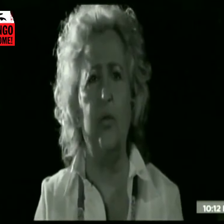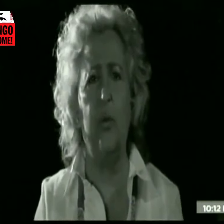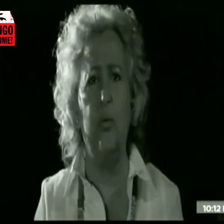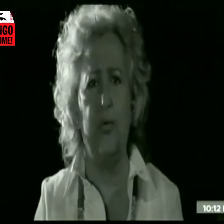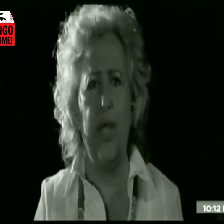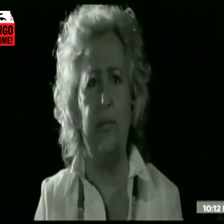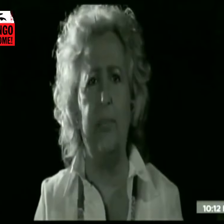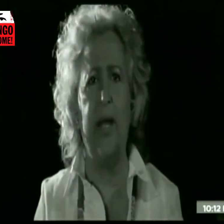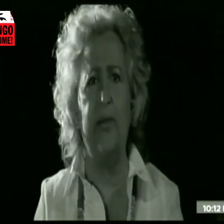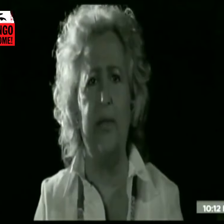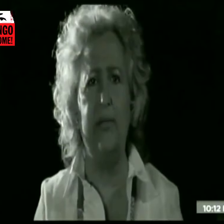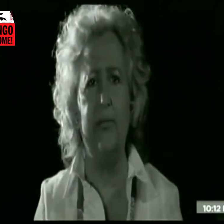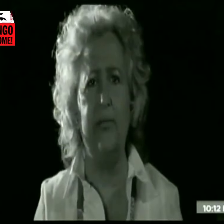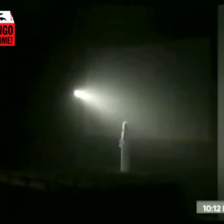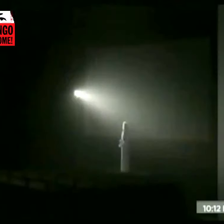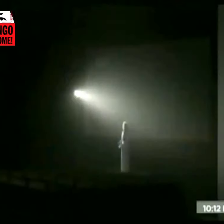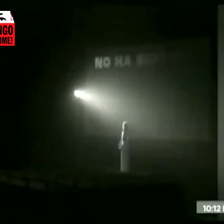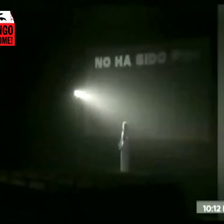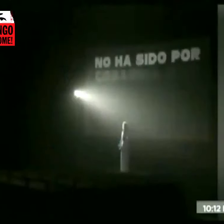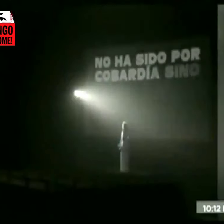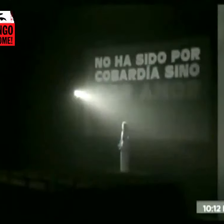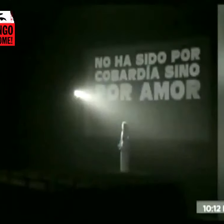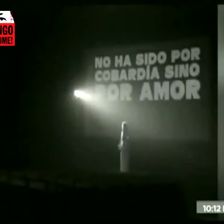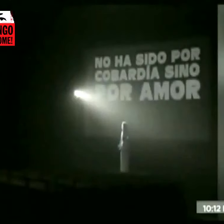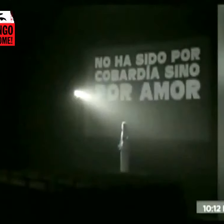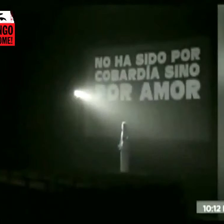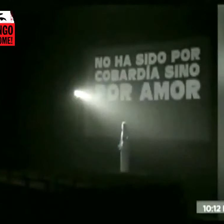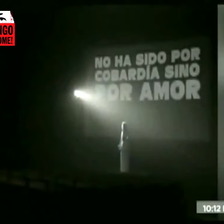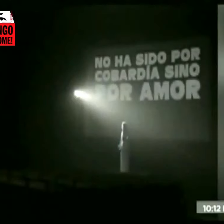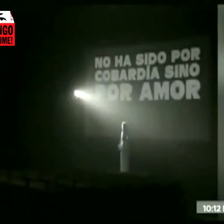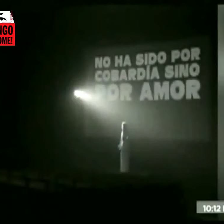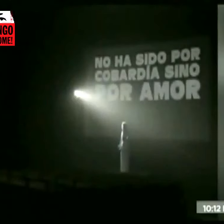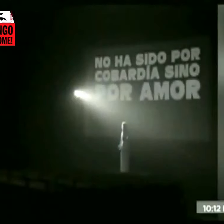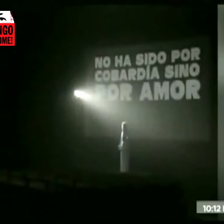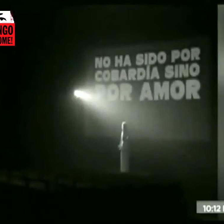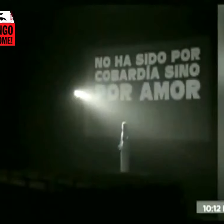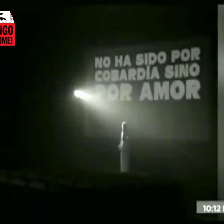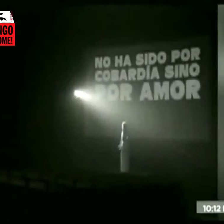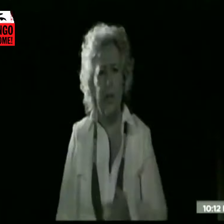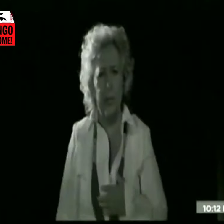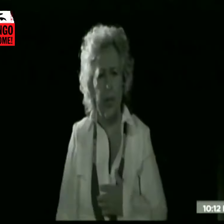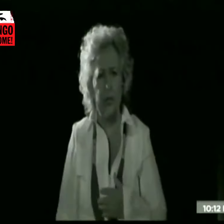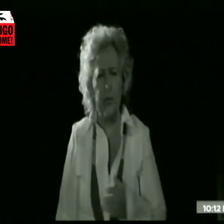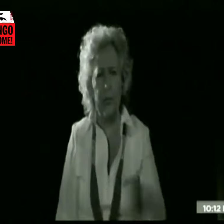para hacer tu voluntad, Padre, no ha sido por cobardía, sino por amor.